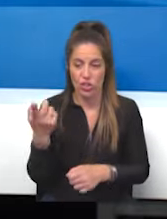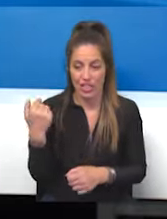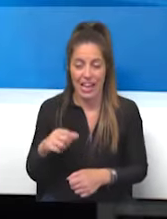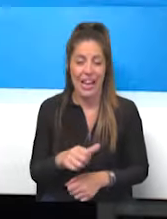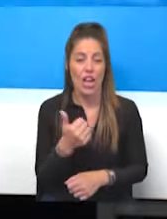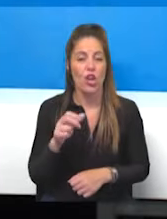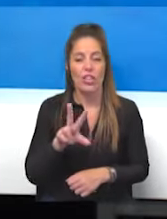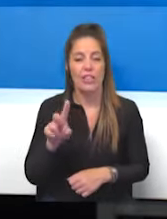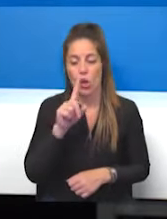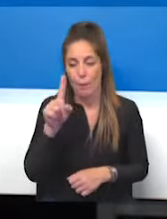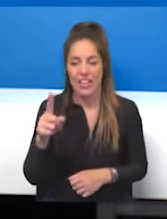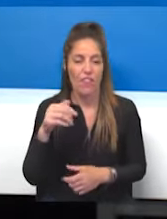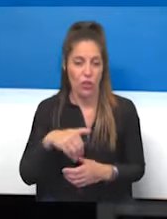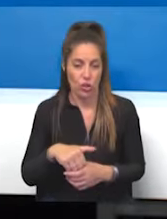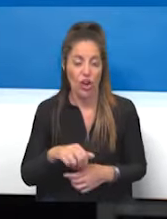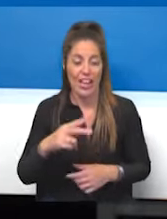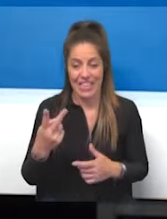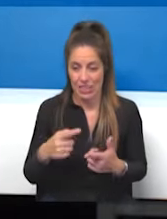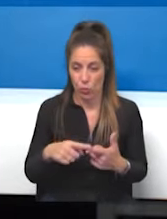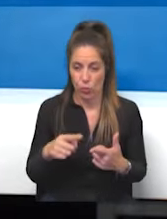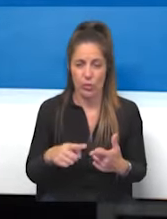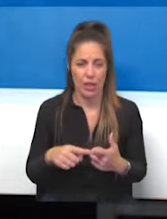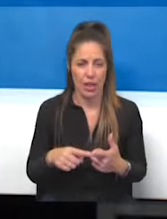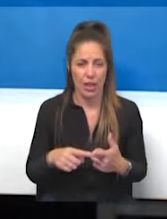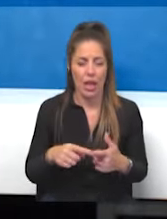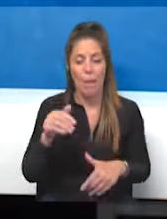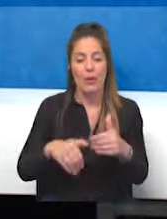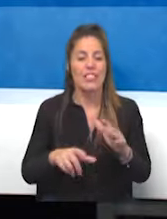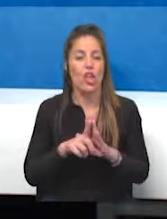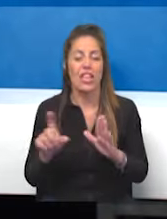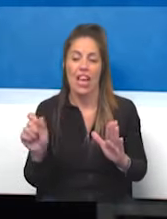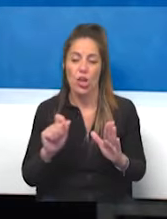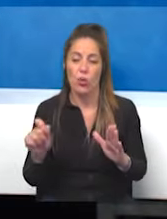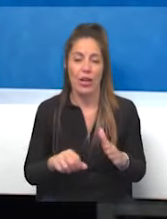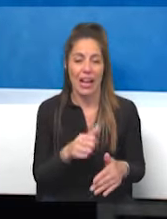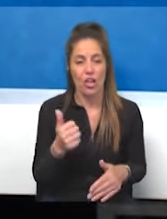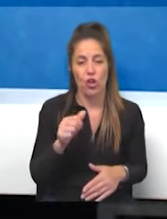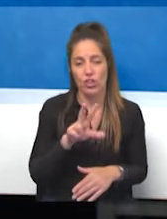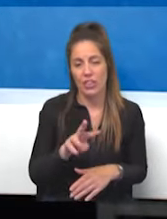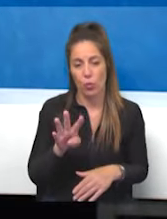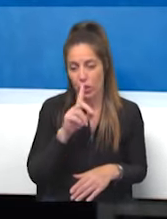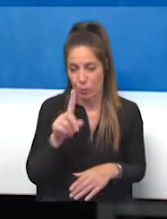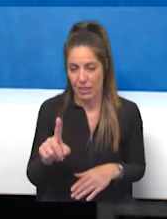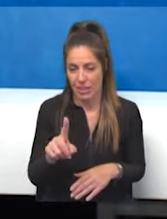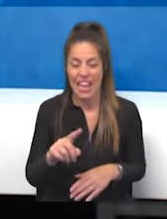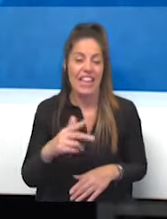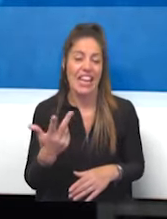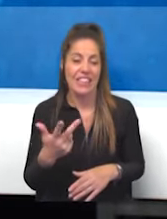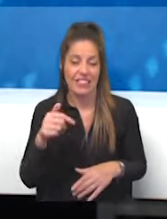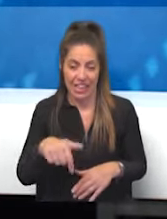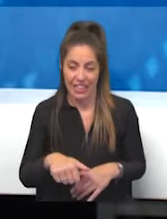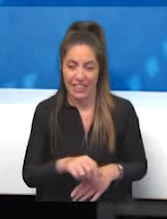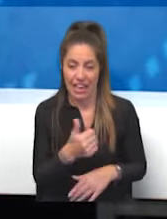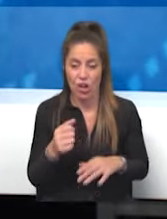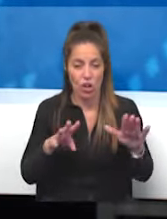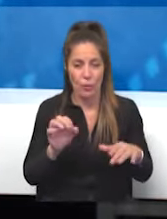32,000 votos la segunda fue en el plebiscito de la luc que ganó por 34,000 y la tercera fue esta que ganó